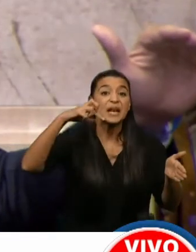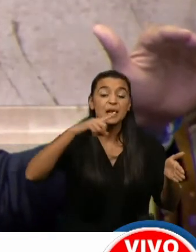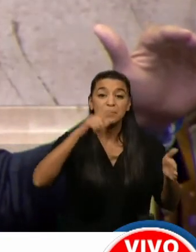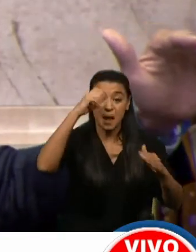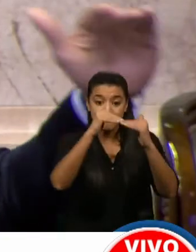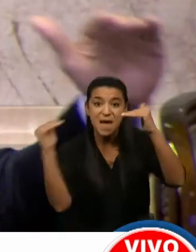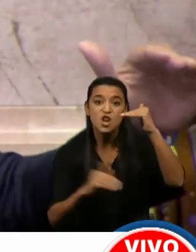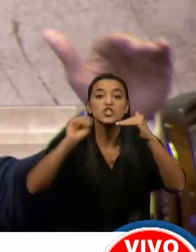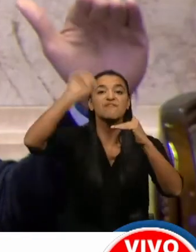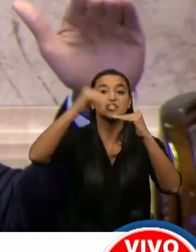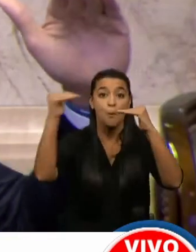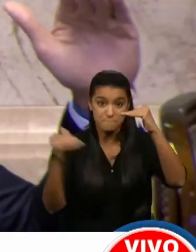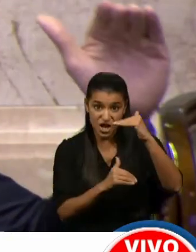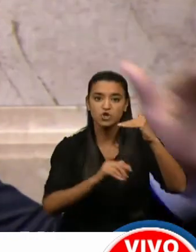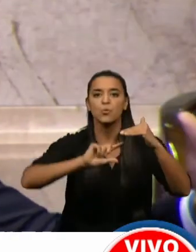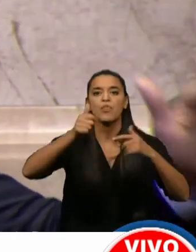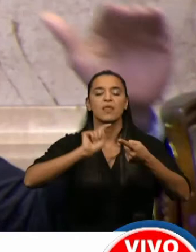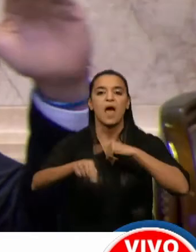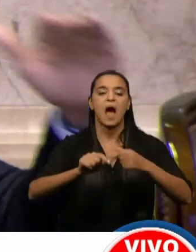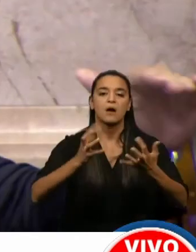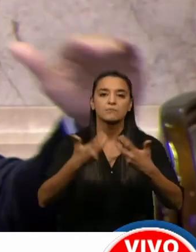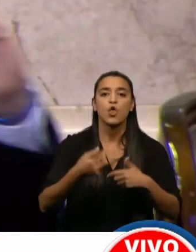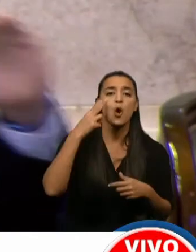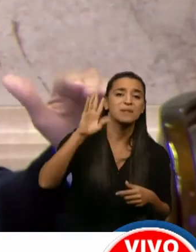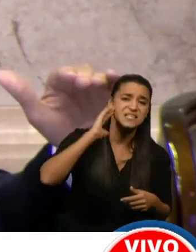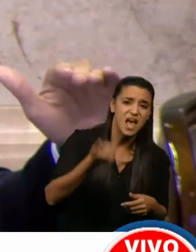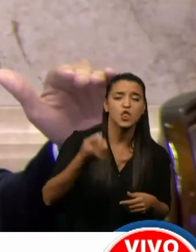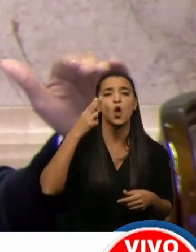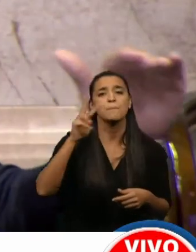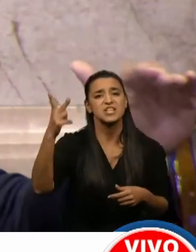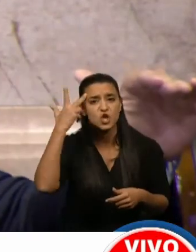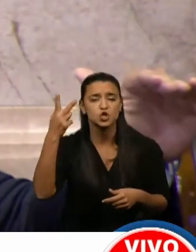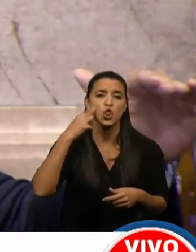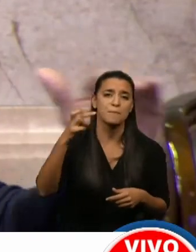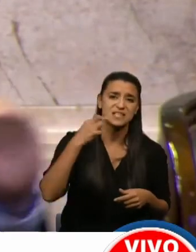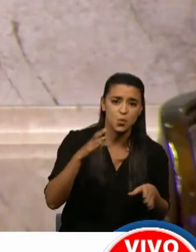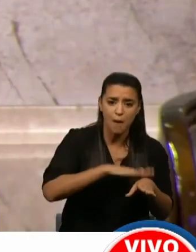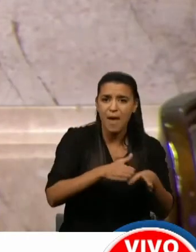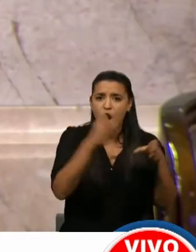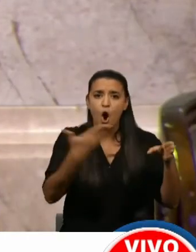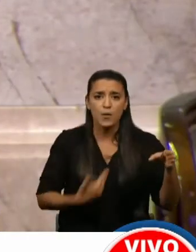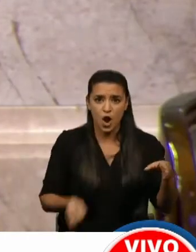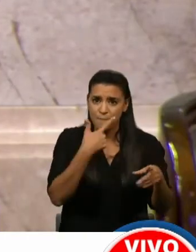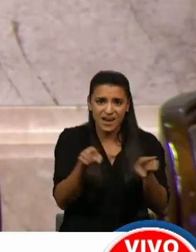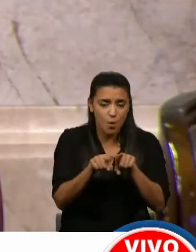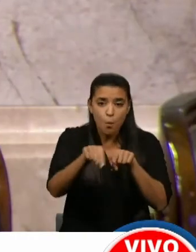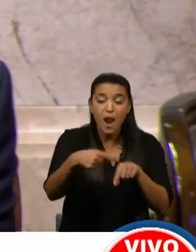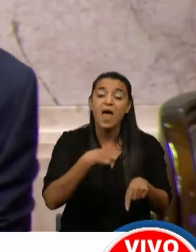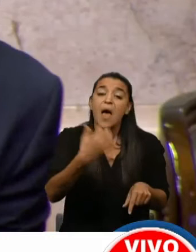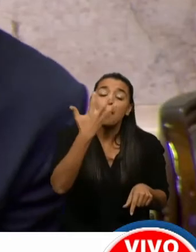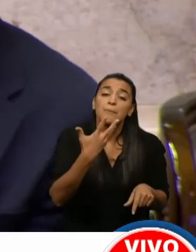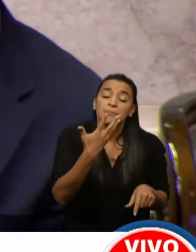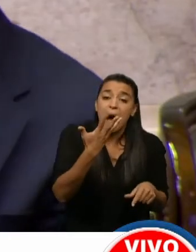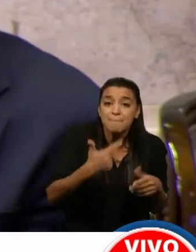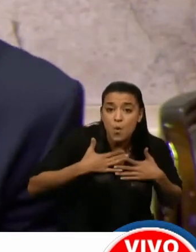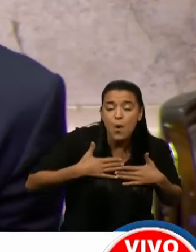por debajo de la inflación, como ha pasado en los años 2016, 2018 y 2019 en el gobierno de Macri. Es cierto que me hubiera gustado